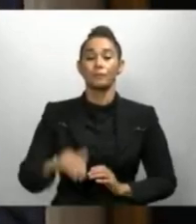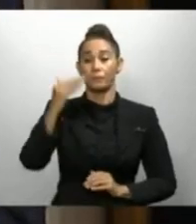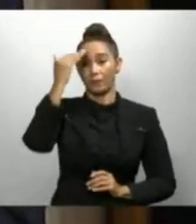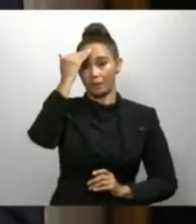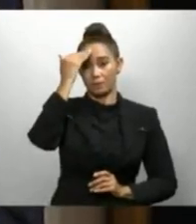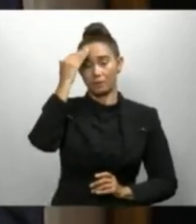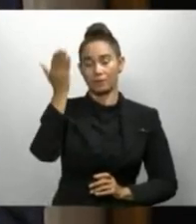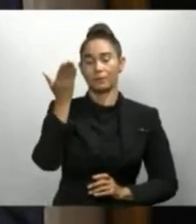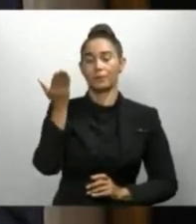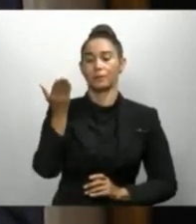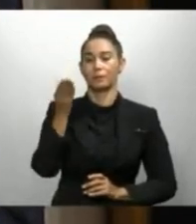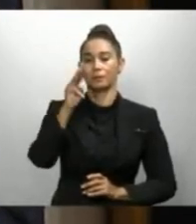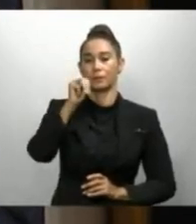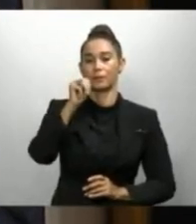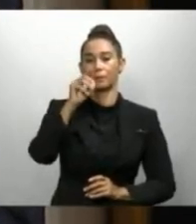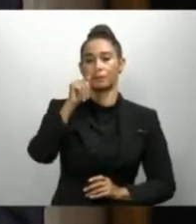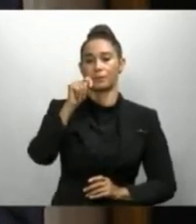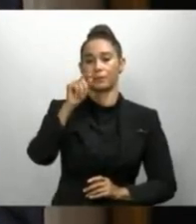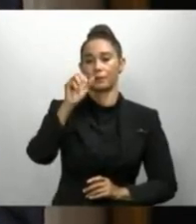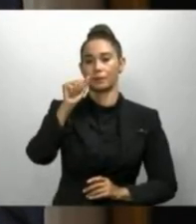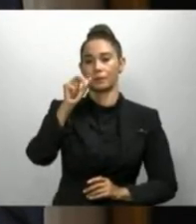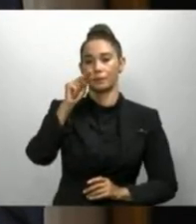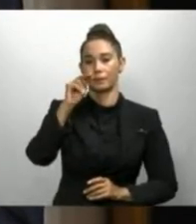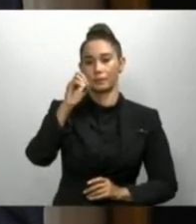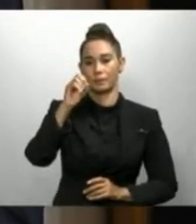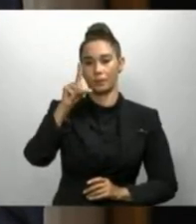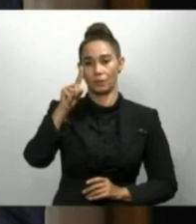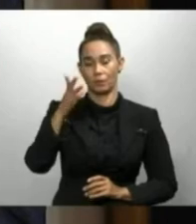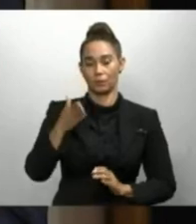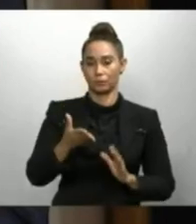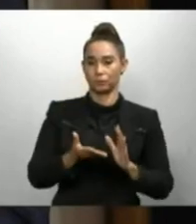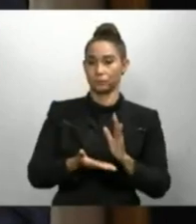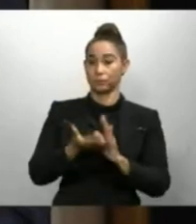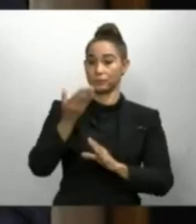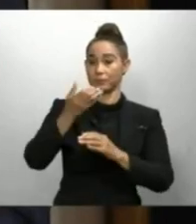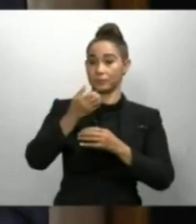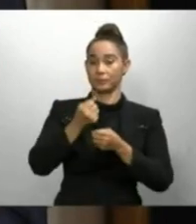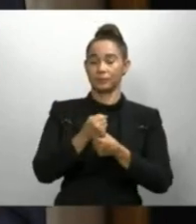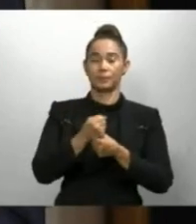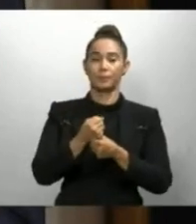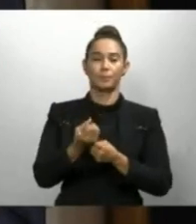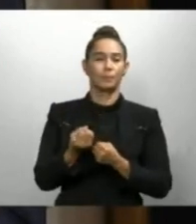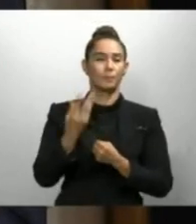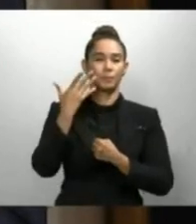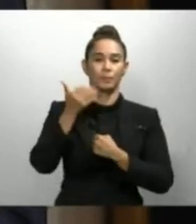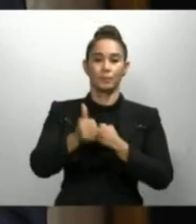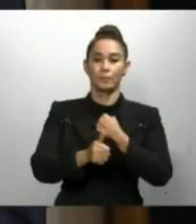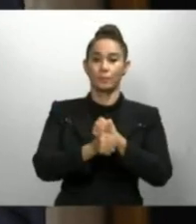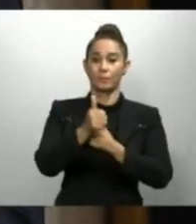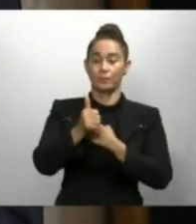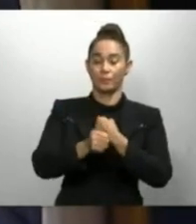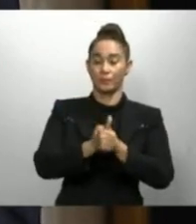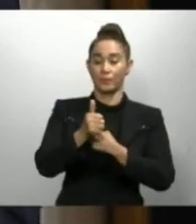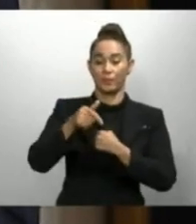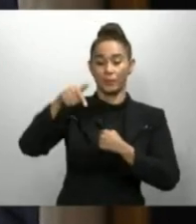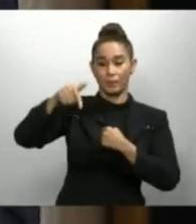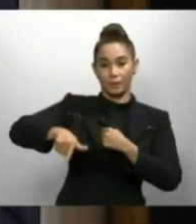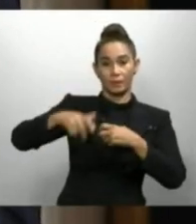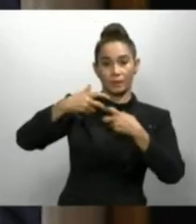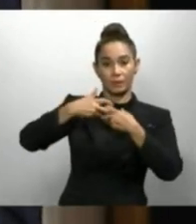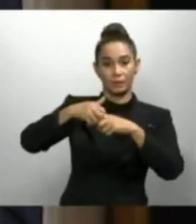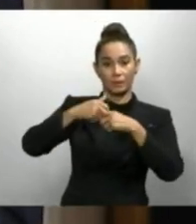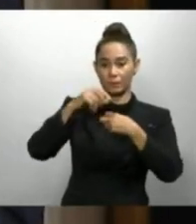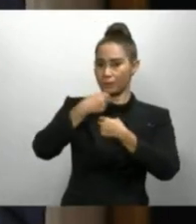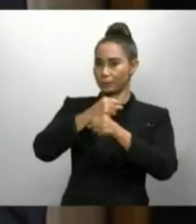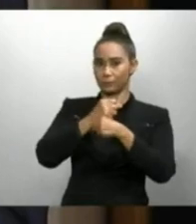Considerando que el metanol de alta concentración no se produce a nivel industrial en la